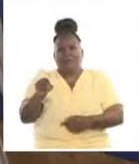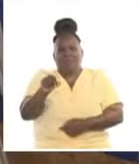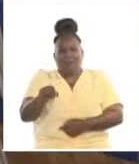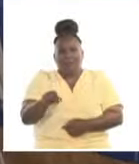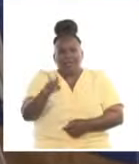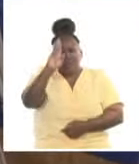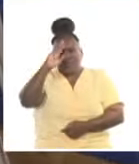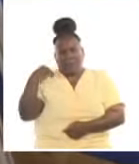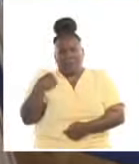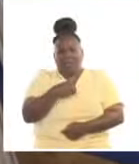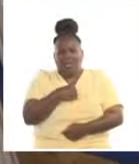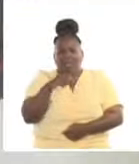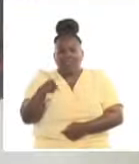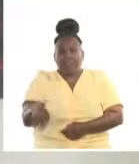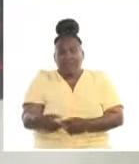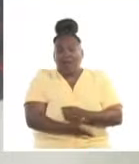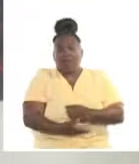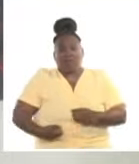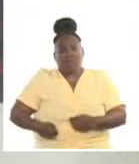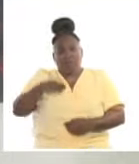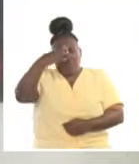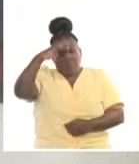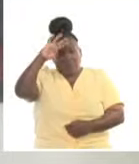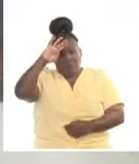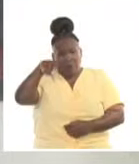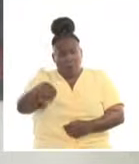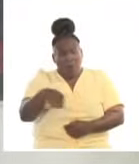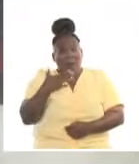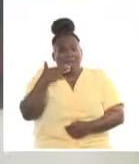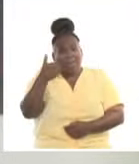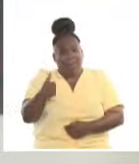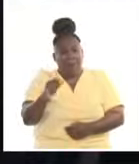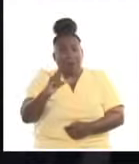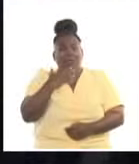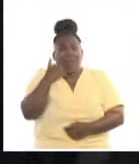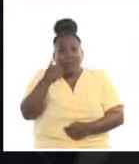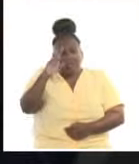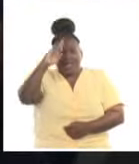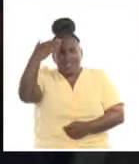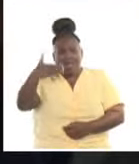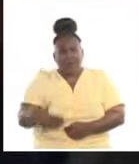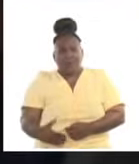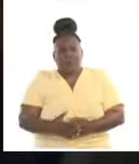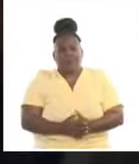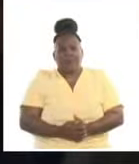que son reflejo de los esfuerzos del país por elevar la calidad de la salud pública.